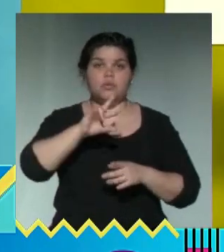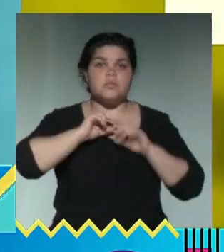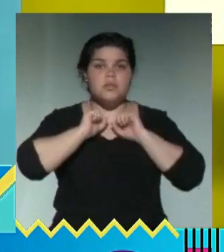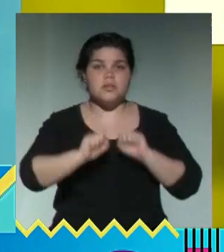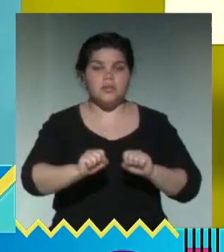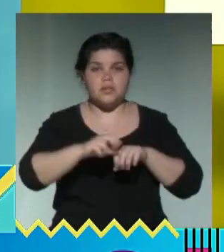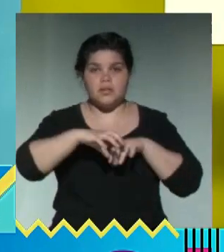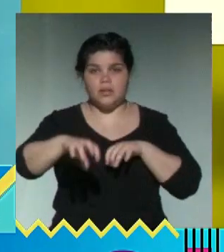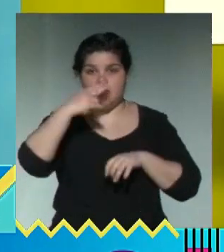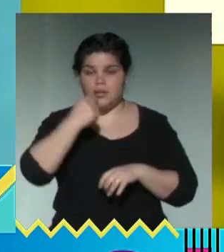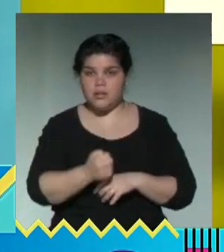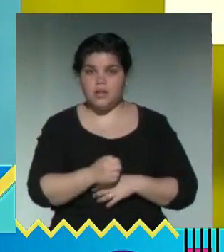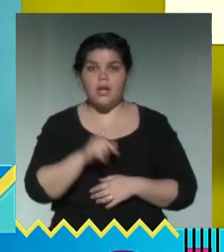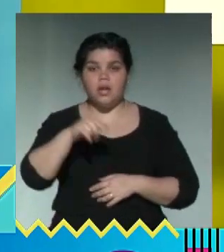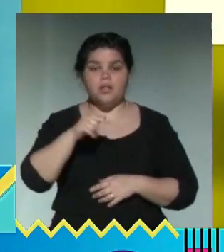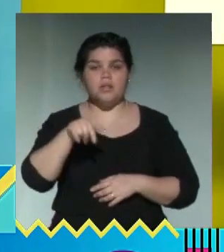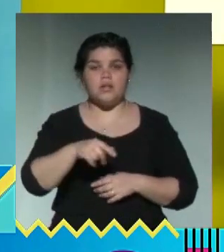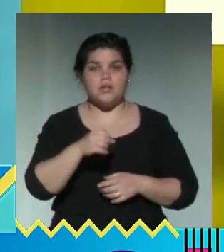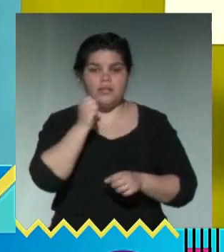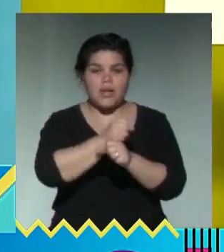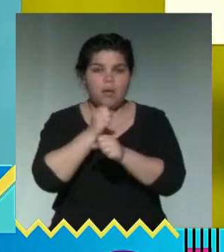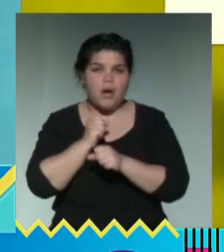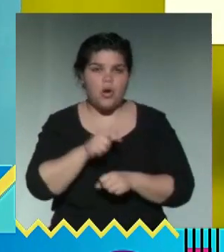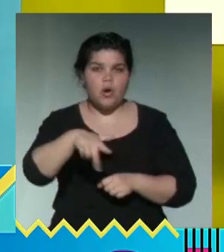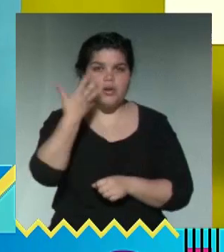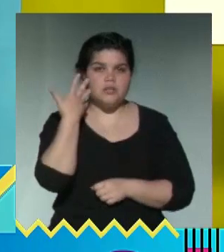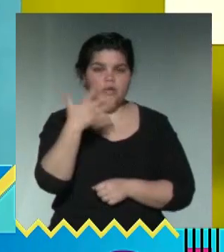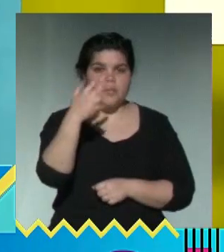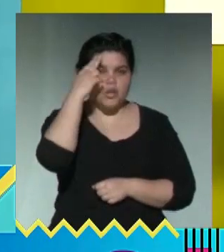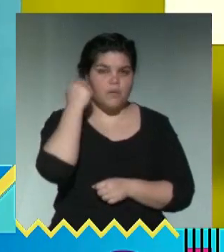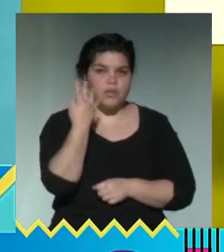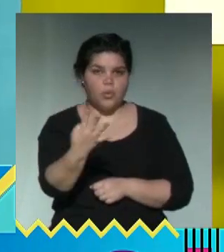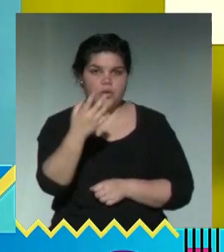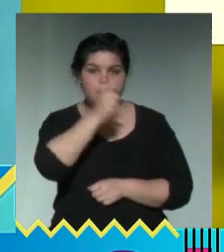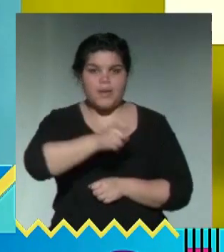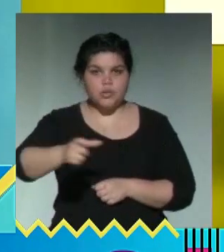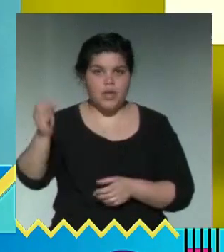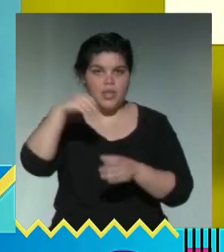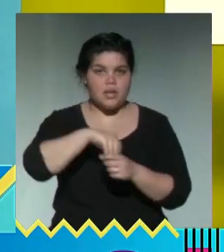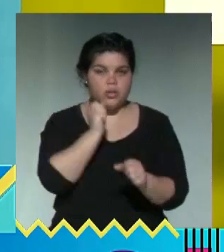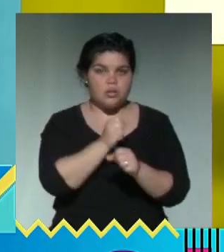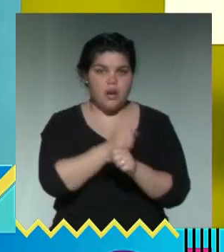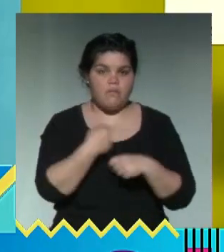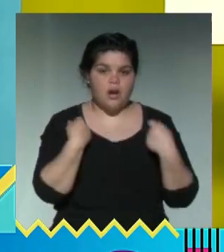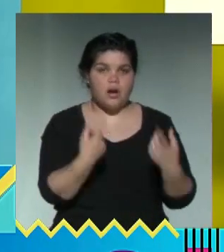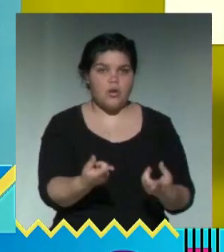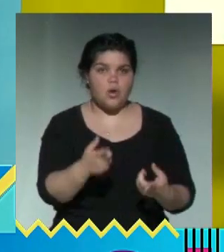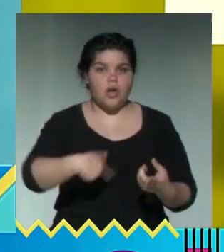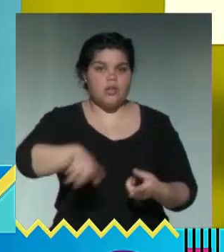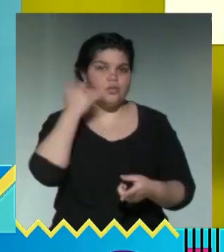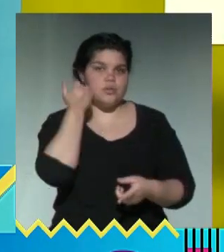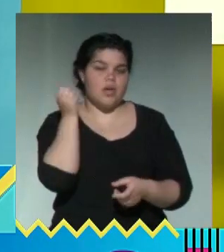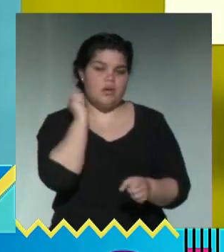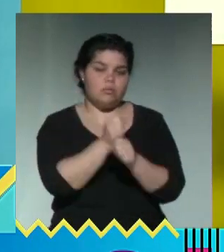Energías Renovables, que habla de una generación de empleo en este momento de 5.094 personas, ¿sí? Esas fuentes de trabajo ya